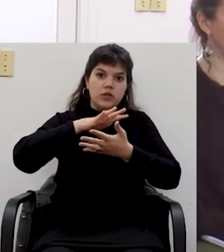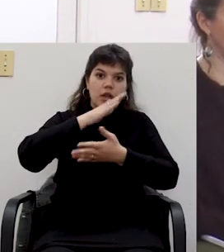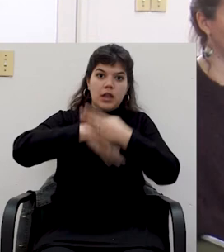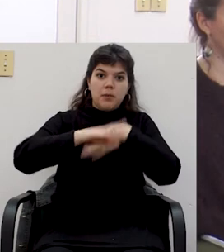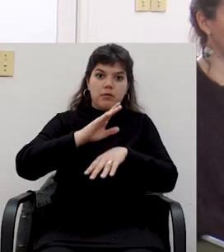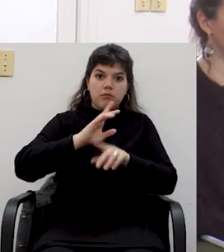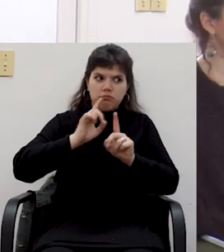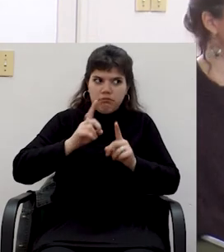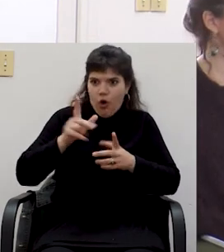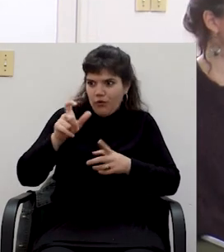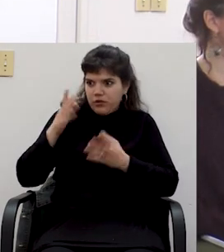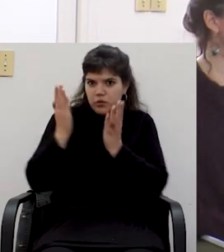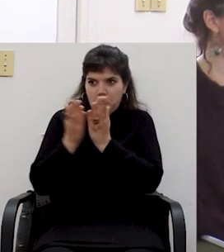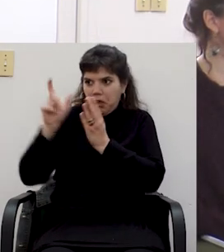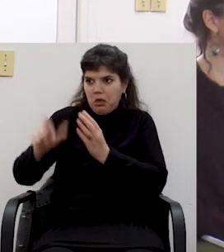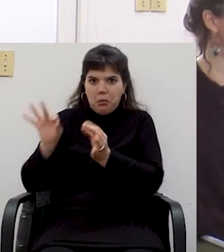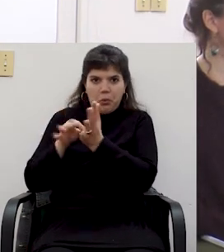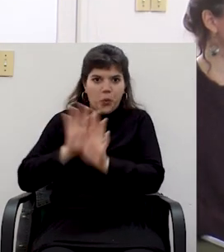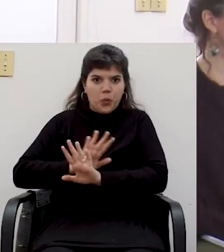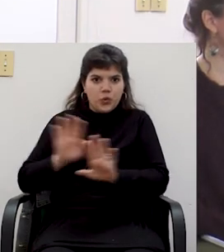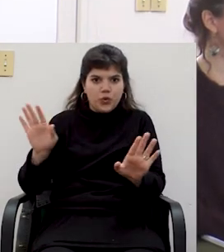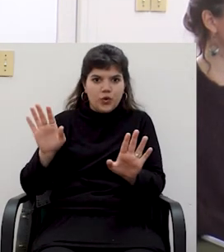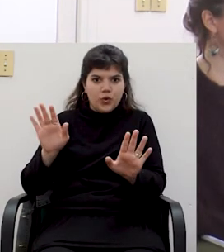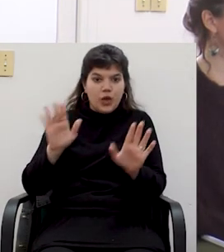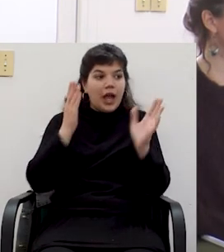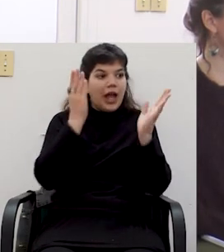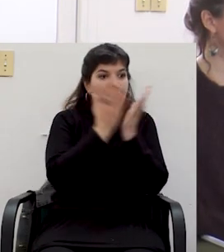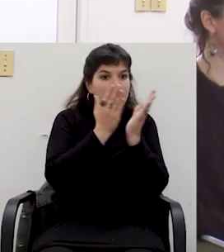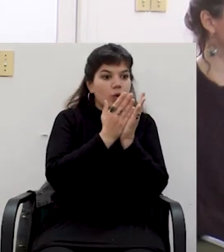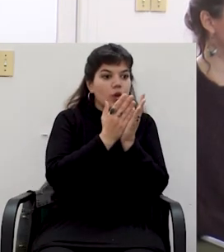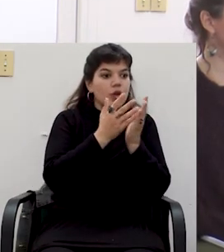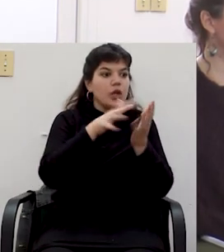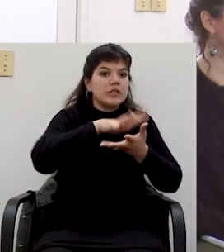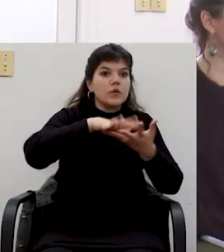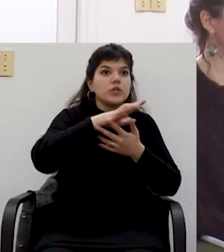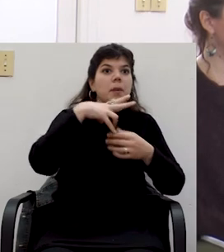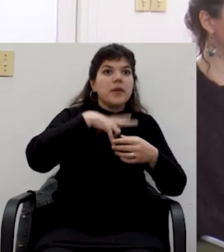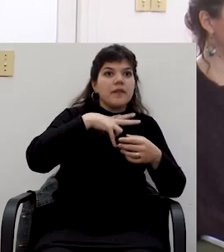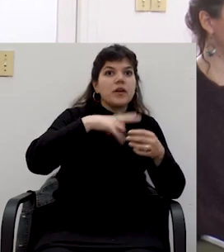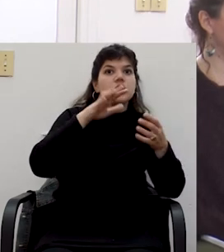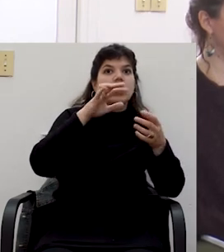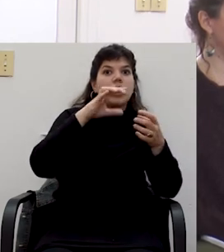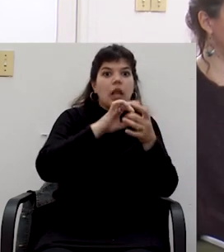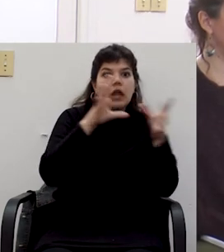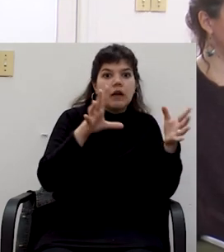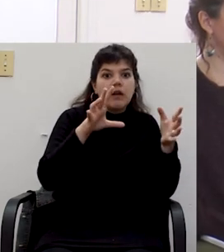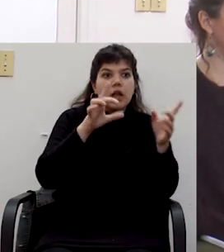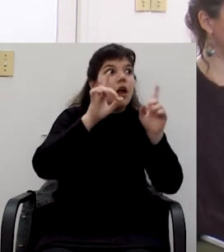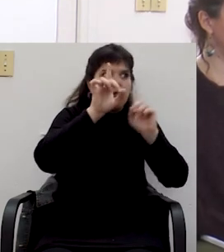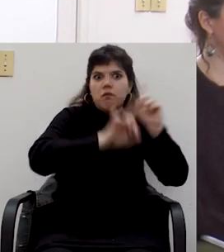estudiante. Punto. El estudiante en situación de privación de libertad es un estudiante